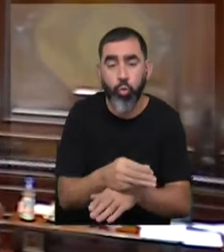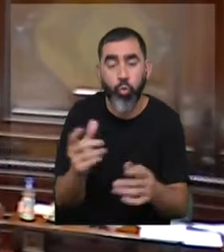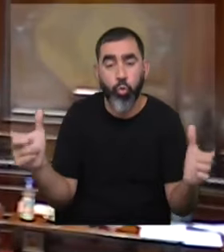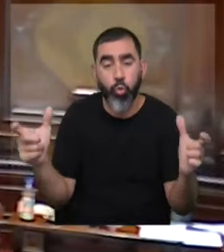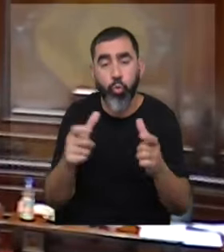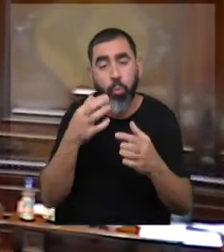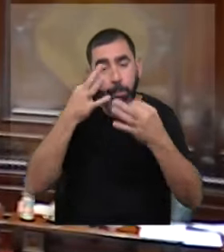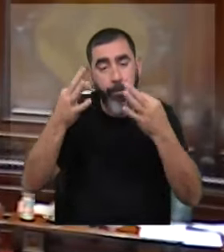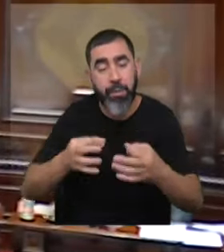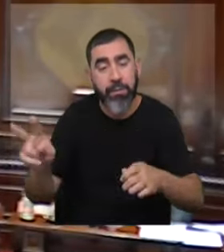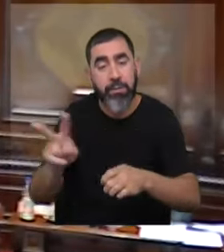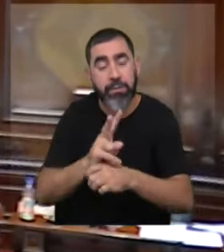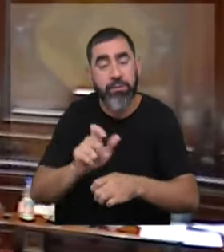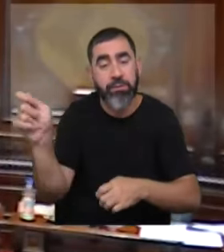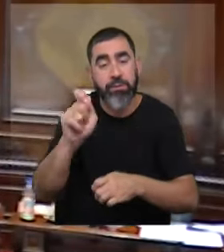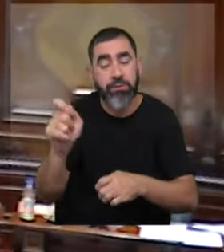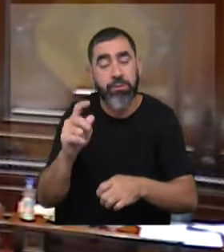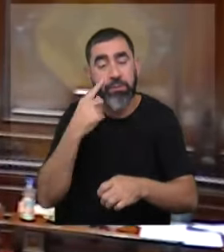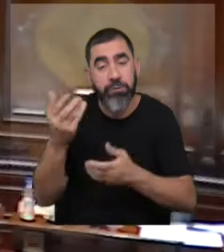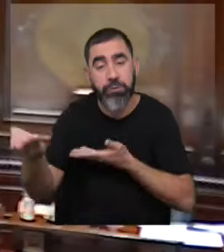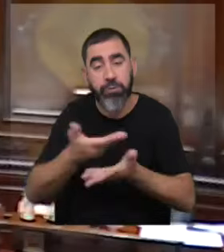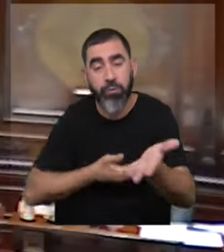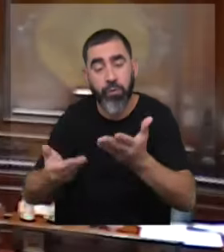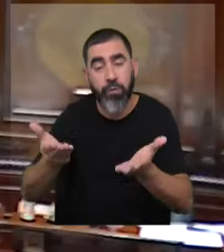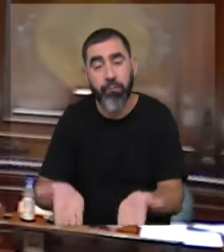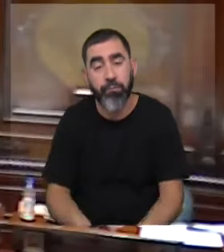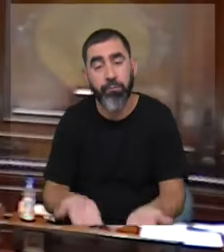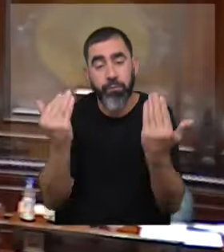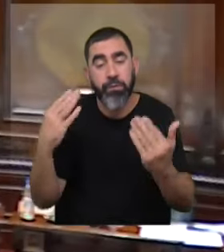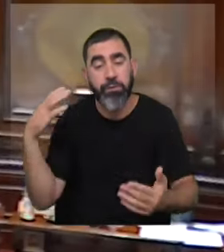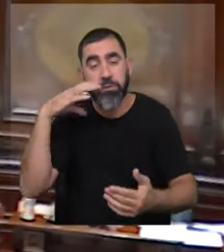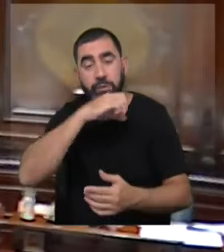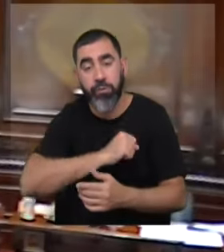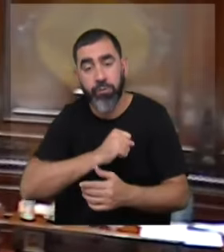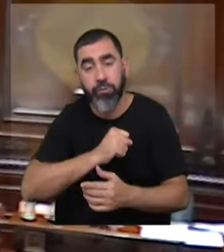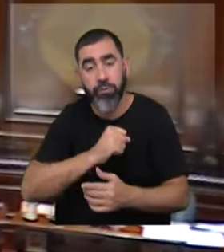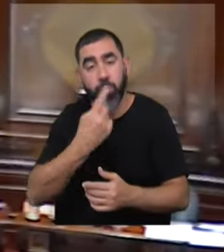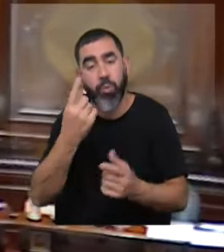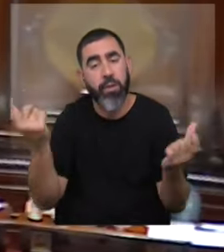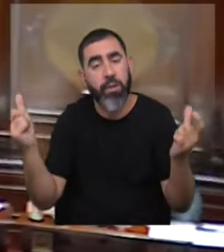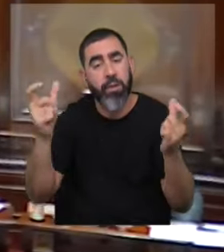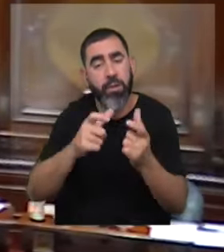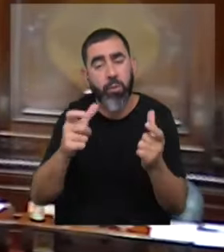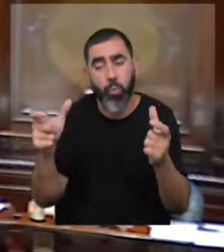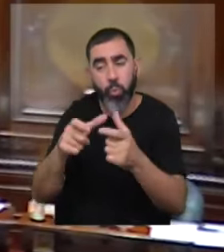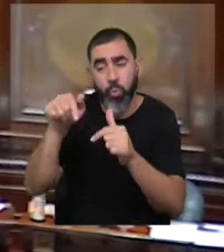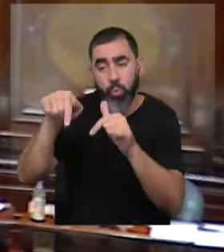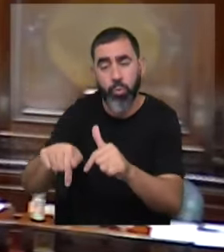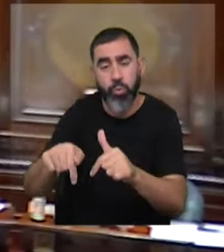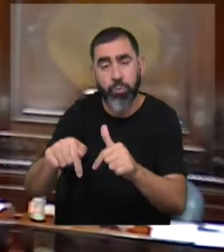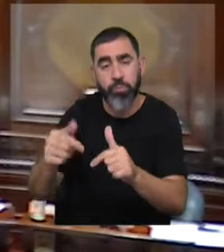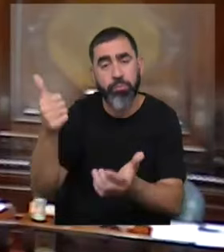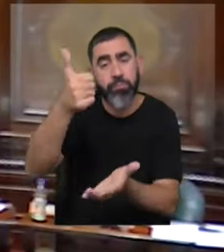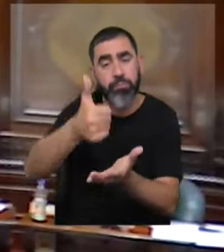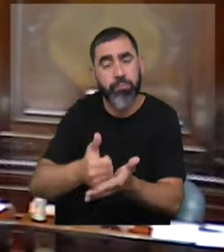Comisión Especial de Seguridad Pública y Convivencia, fue levantado el secreto de una de las sesiones de dicha comisión a la que